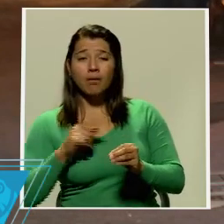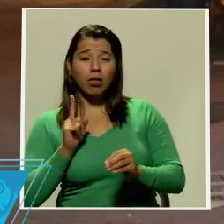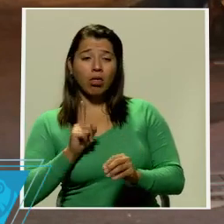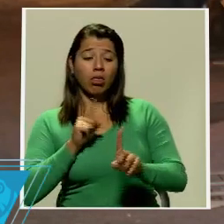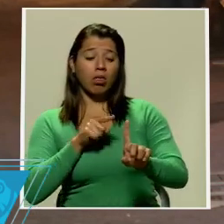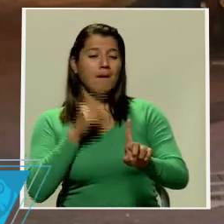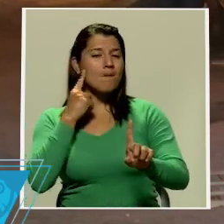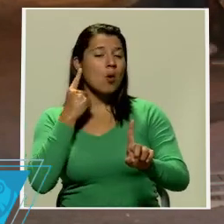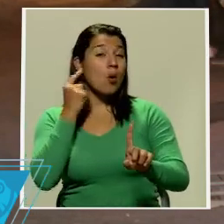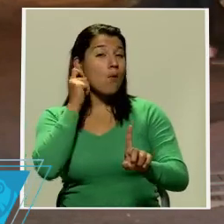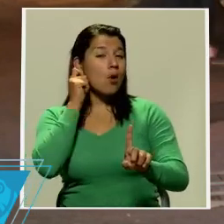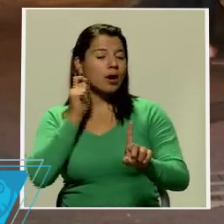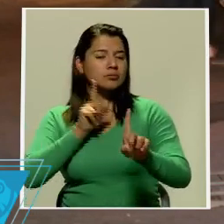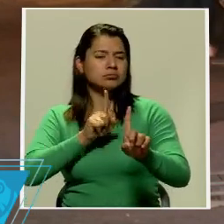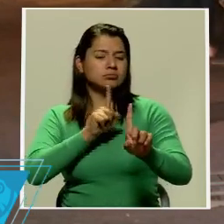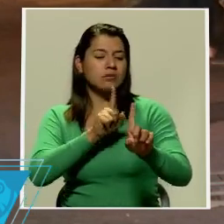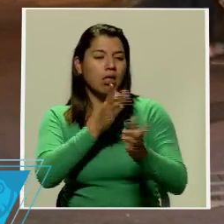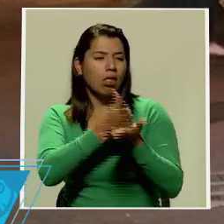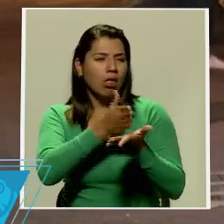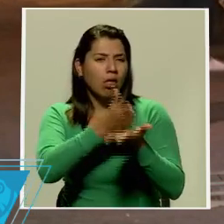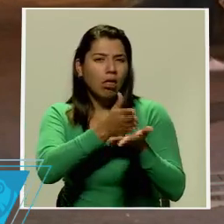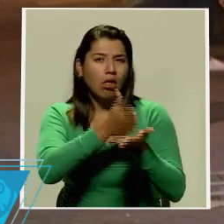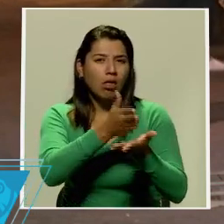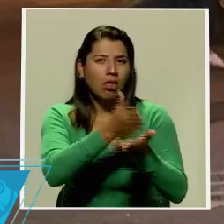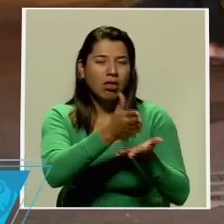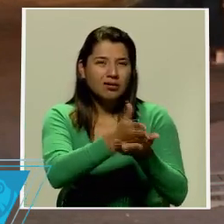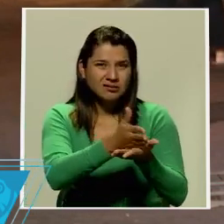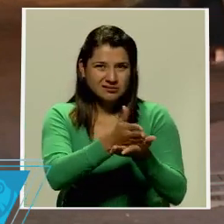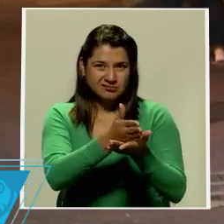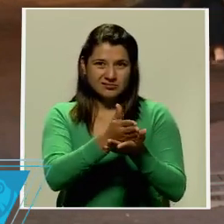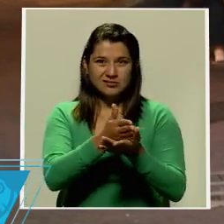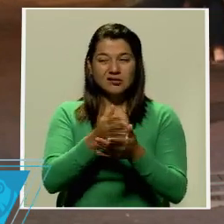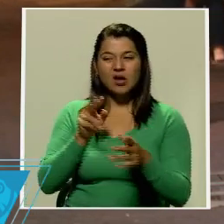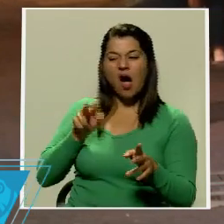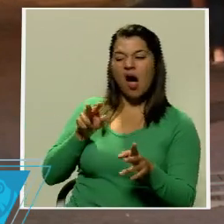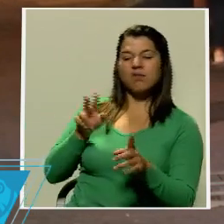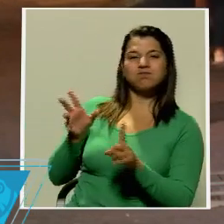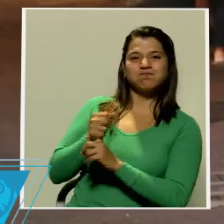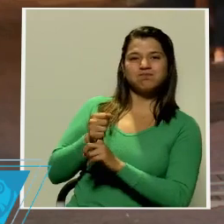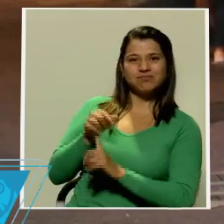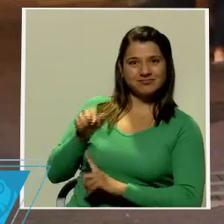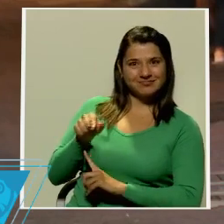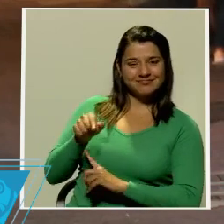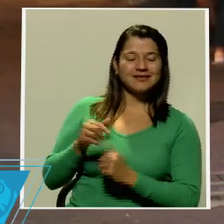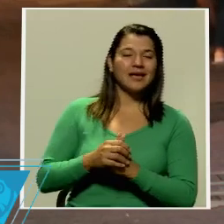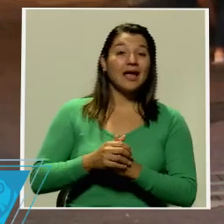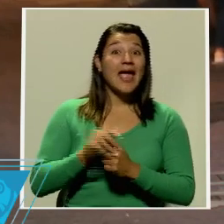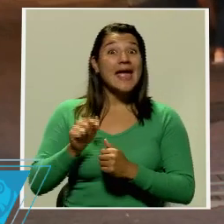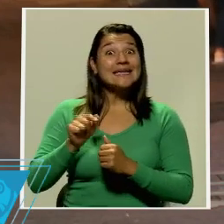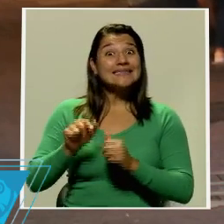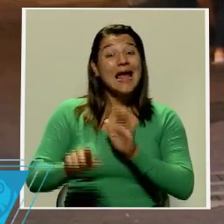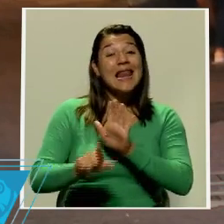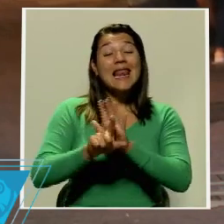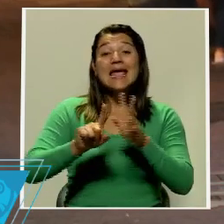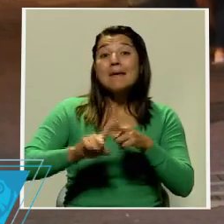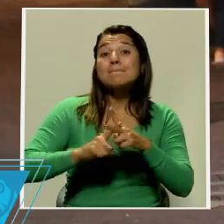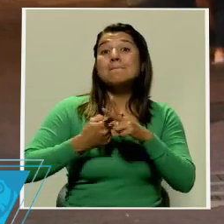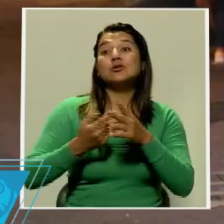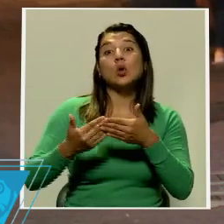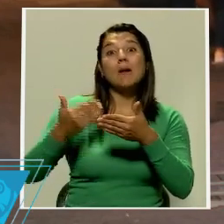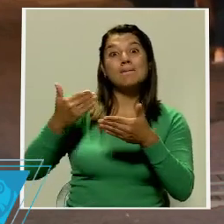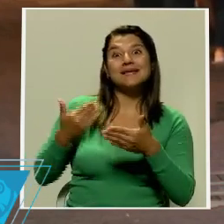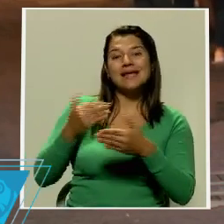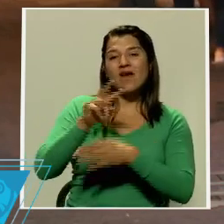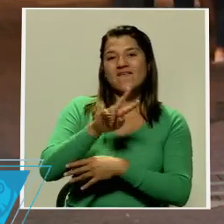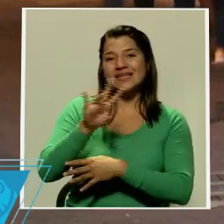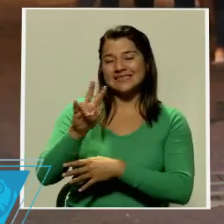sido procesadas con esta nueva ley que comenzó a regir el pasado 27 de agosto y tal y